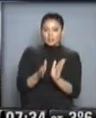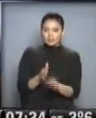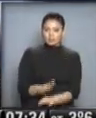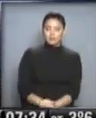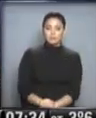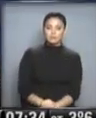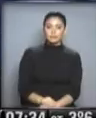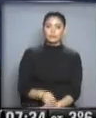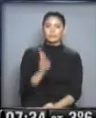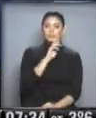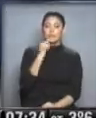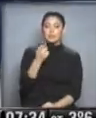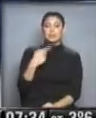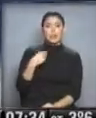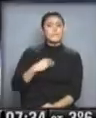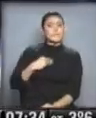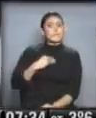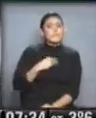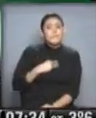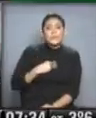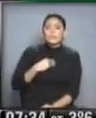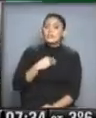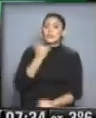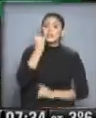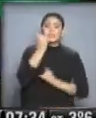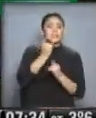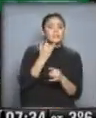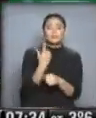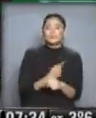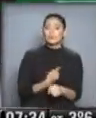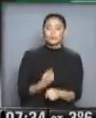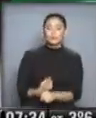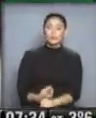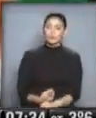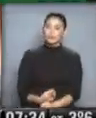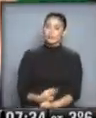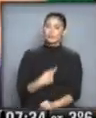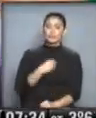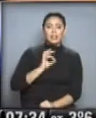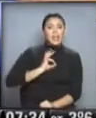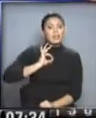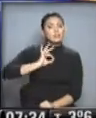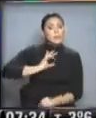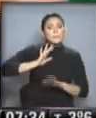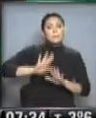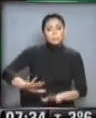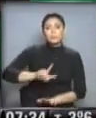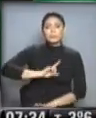Tengo una emoción que me invade, no tengo palabras. Estuve mucho tiempo esperando este